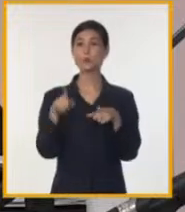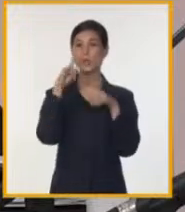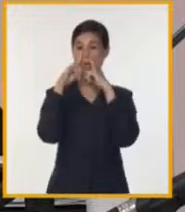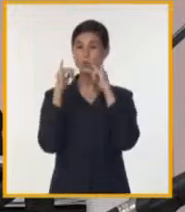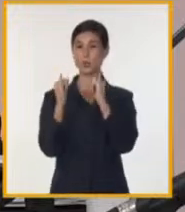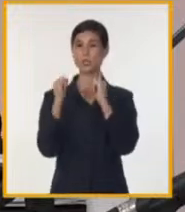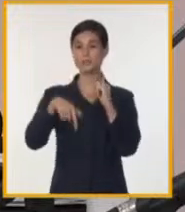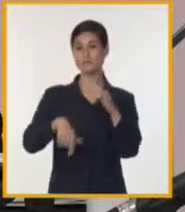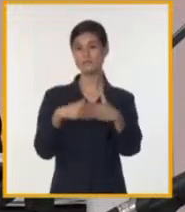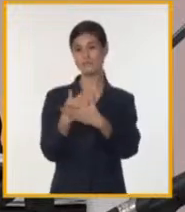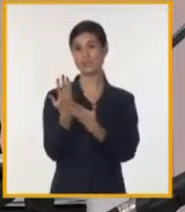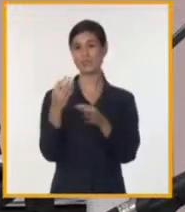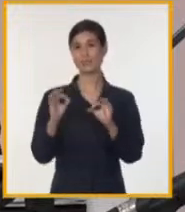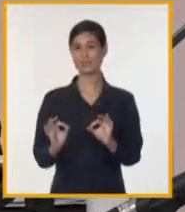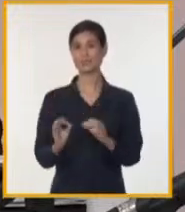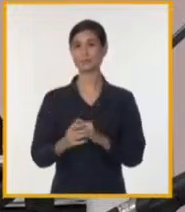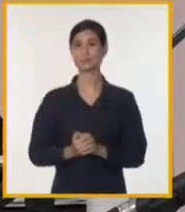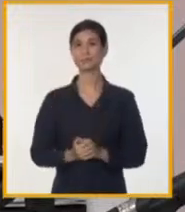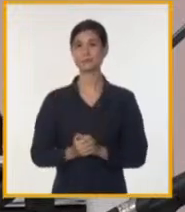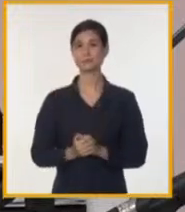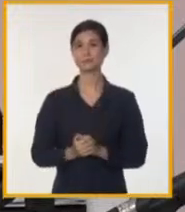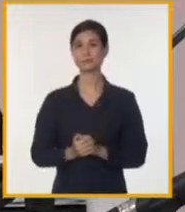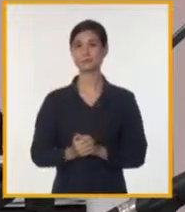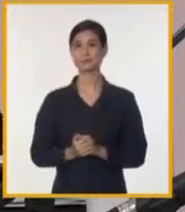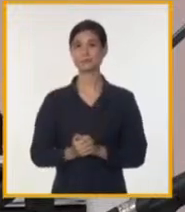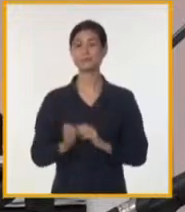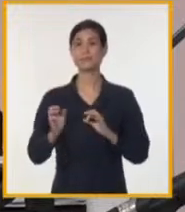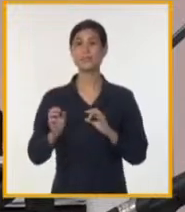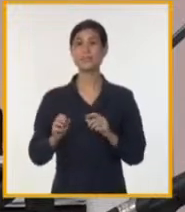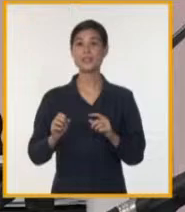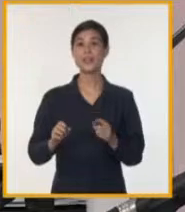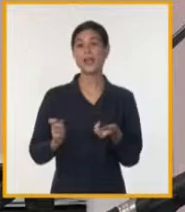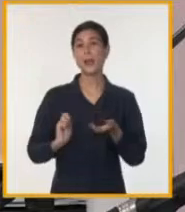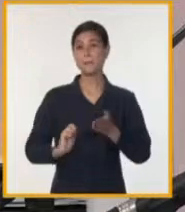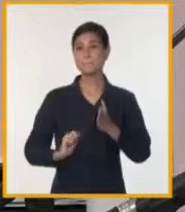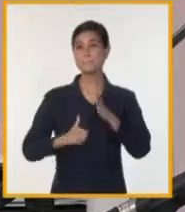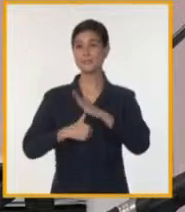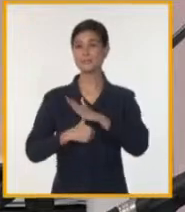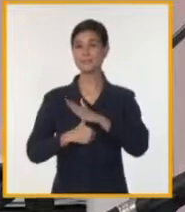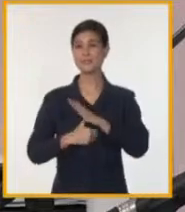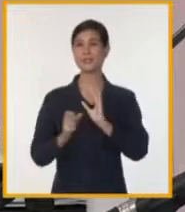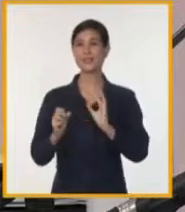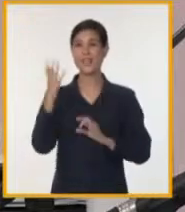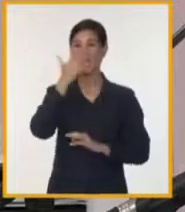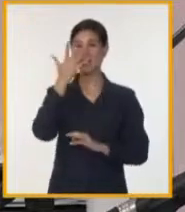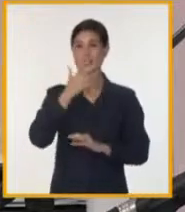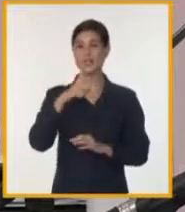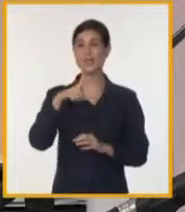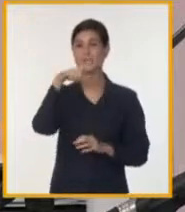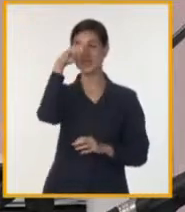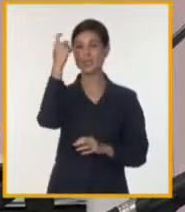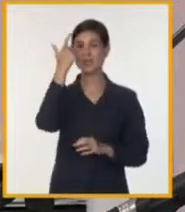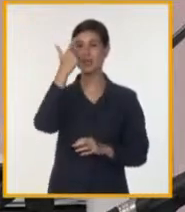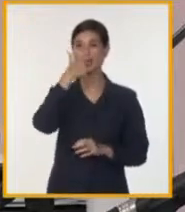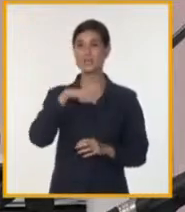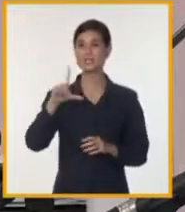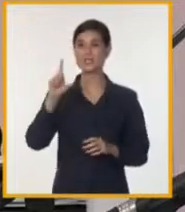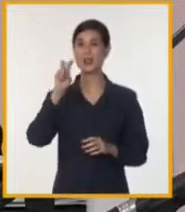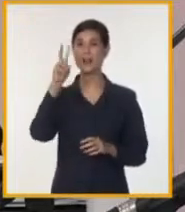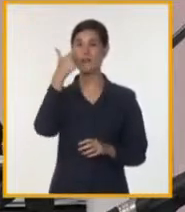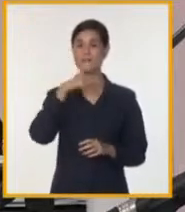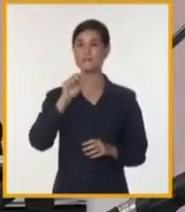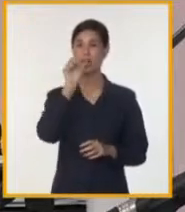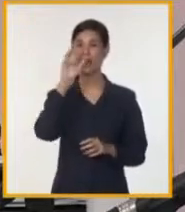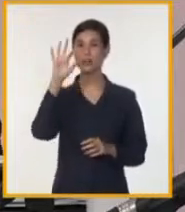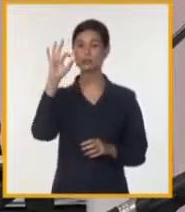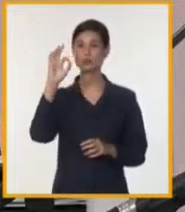El vicepresidente de la República, Salvador Valdés Mesa, asistió hoy a la toma de posesión del reelecto presidente de